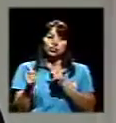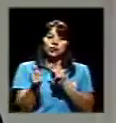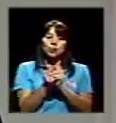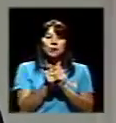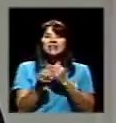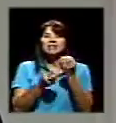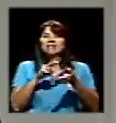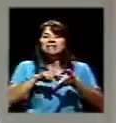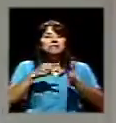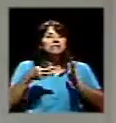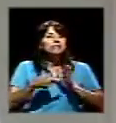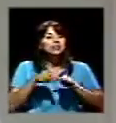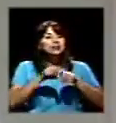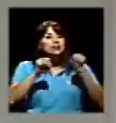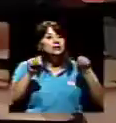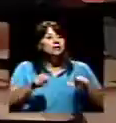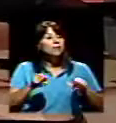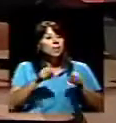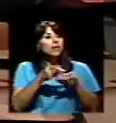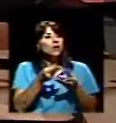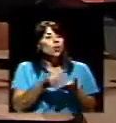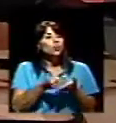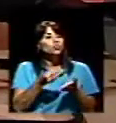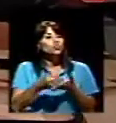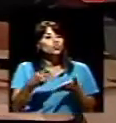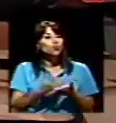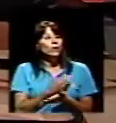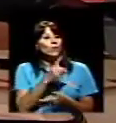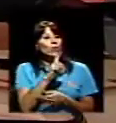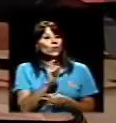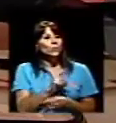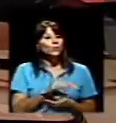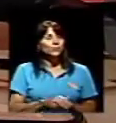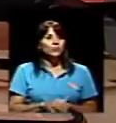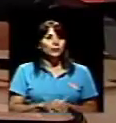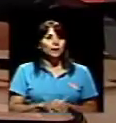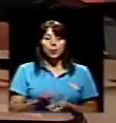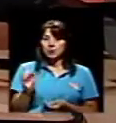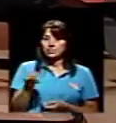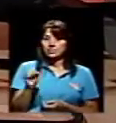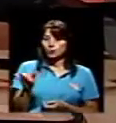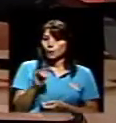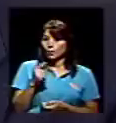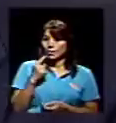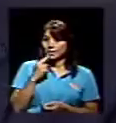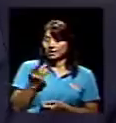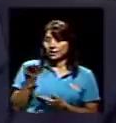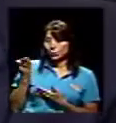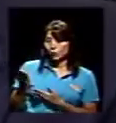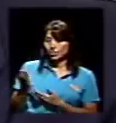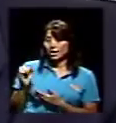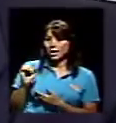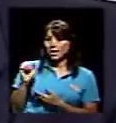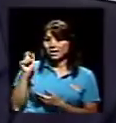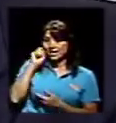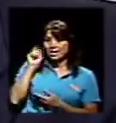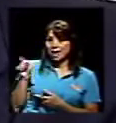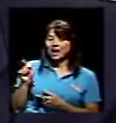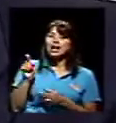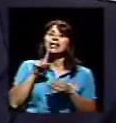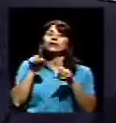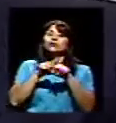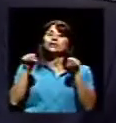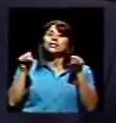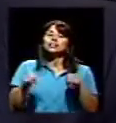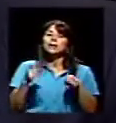esto del sistema nuevo de costos? Sí, bueno, lo que plantea doña Eliana es un sistema que lo que va a hacer es automatizar toda